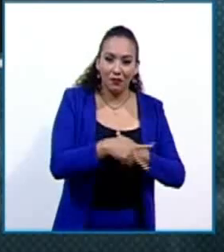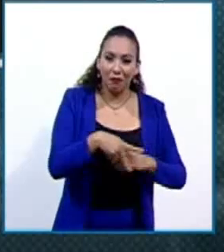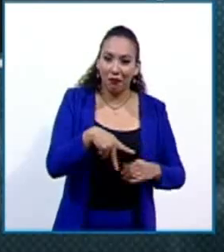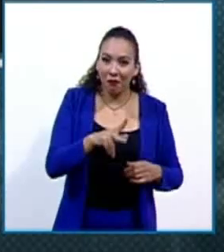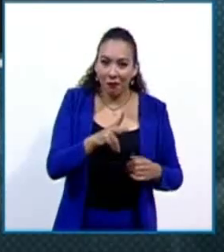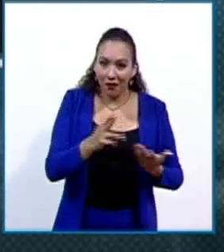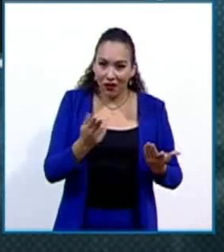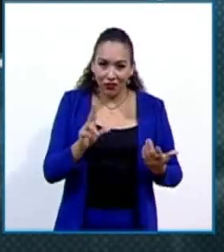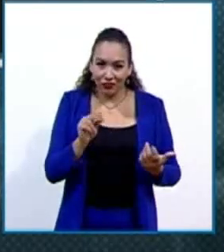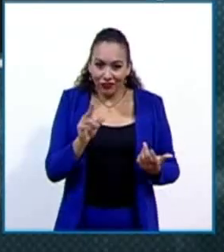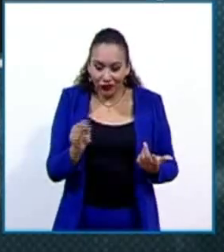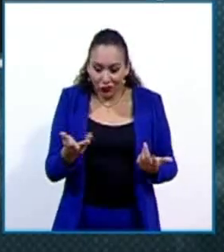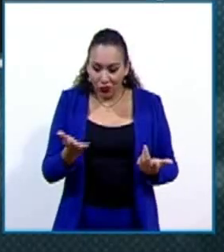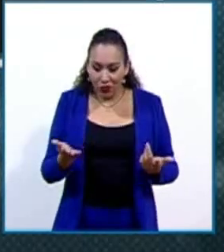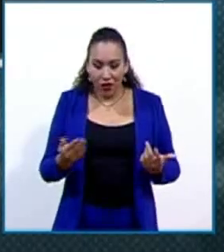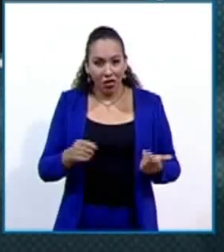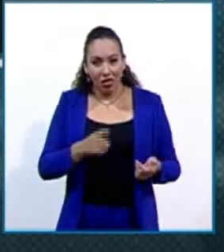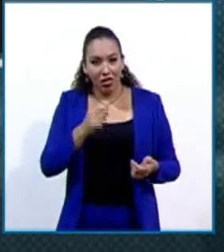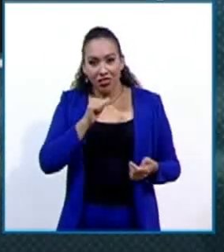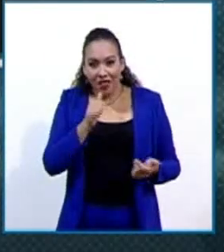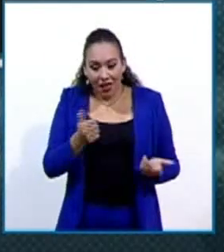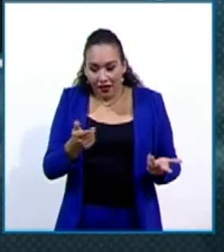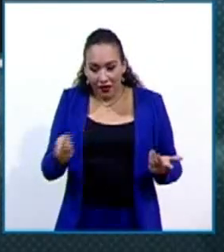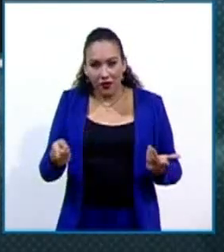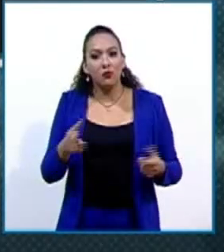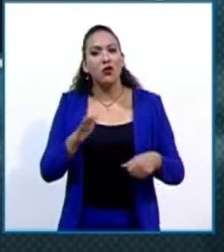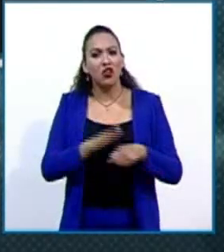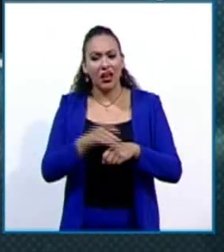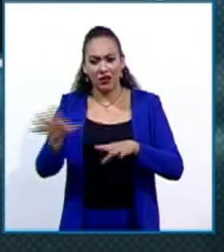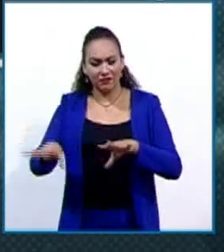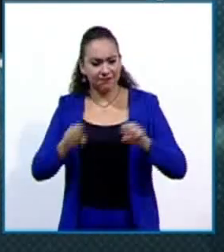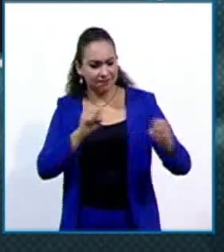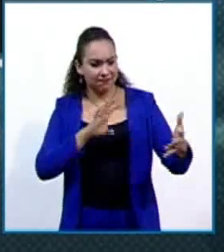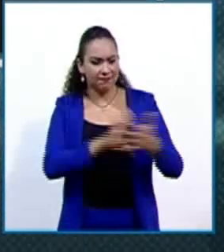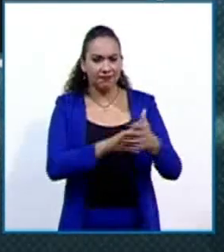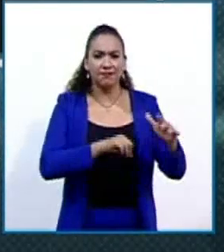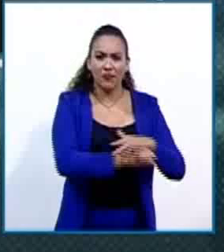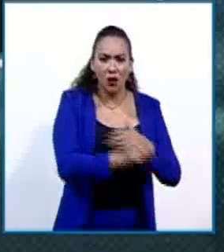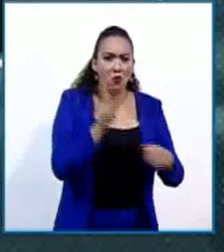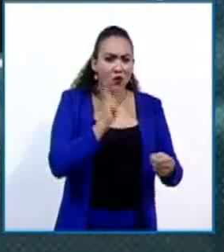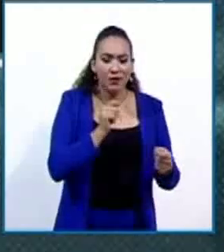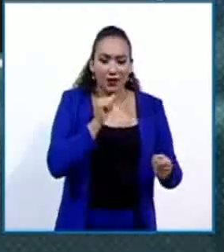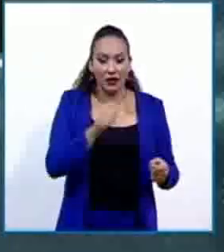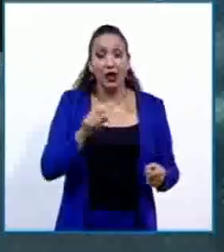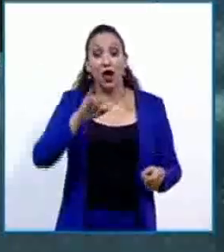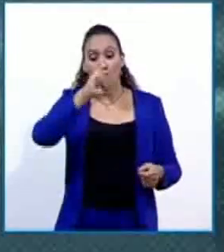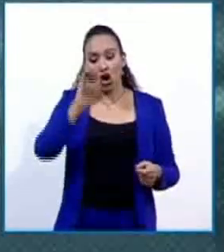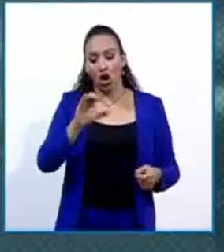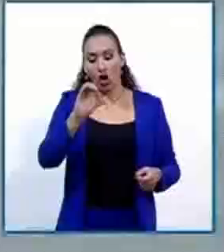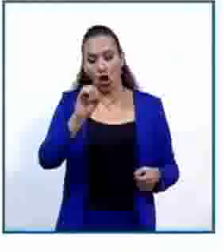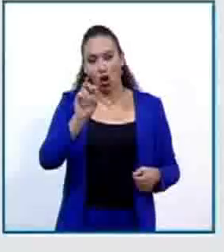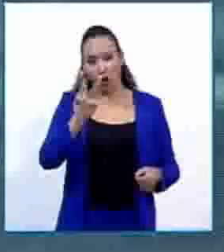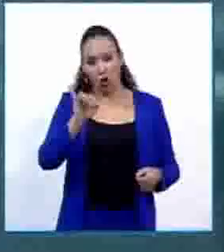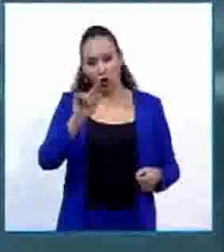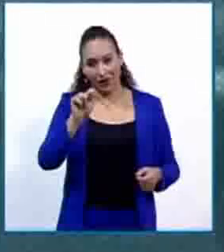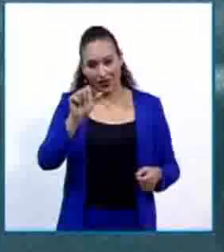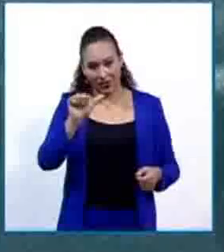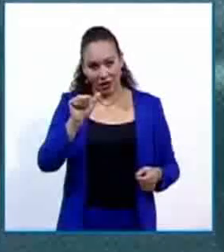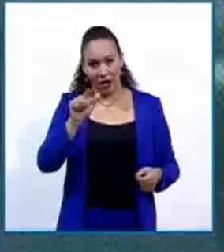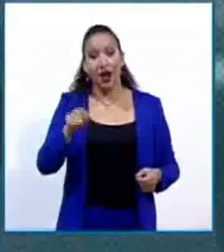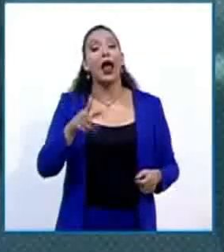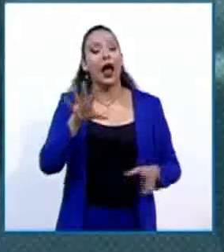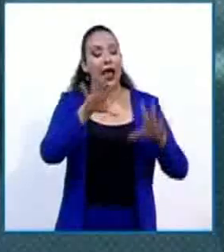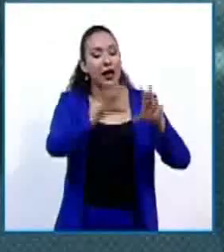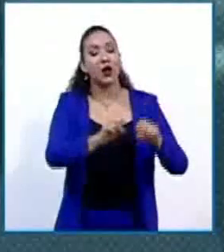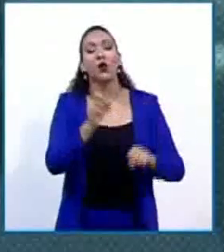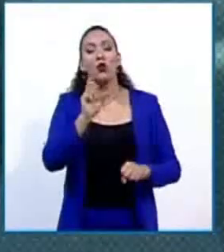sentencia absolutoria que le permitió abandonar el Ceferezo 16 en Morelos. Jovita fue detenida de manera arbitraria en